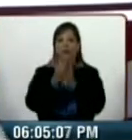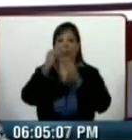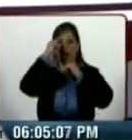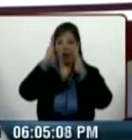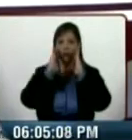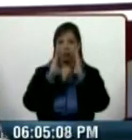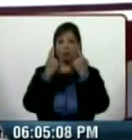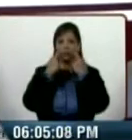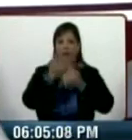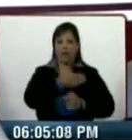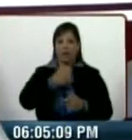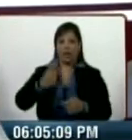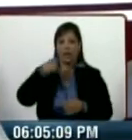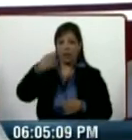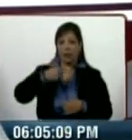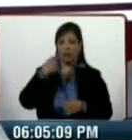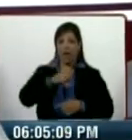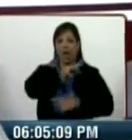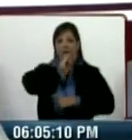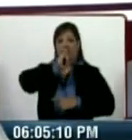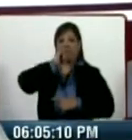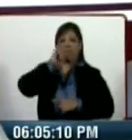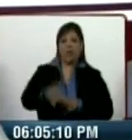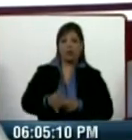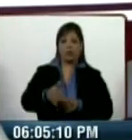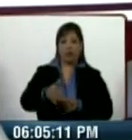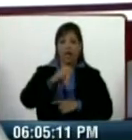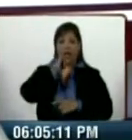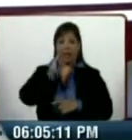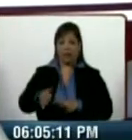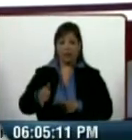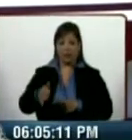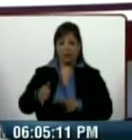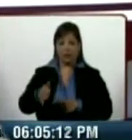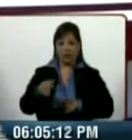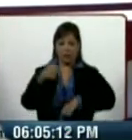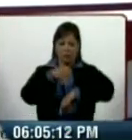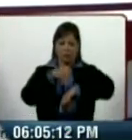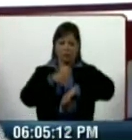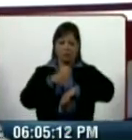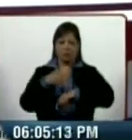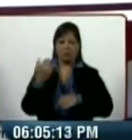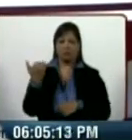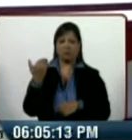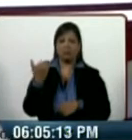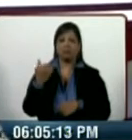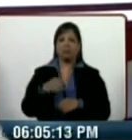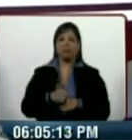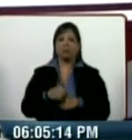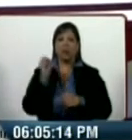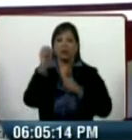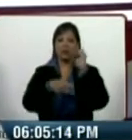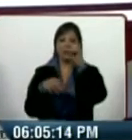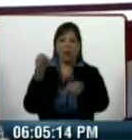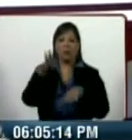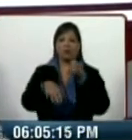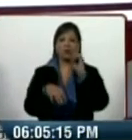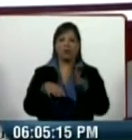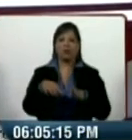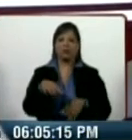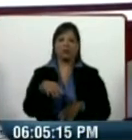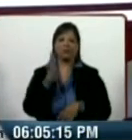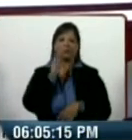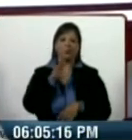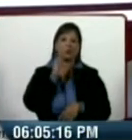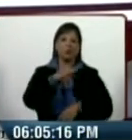queremos denunciar que hace pocos minutos fue hackeada por inescrupulosos por